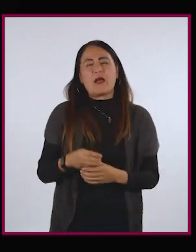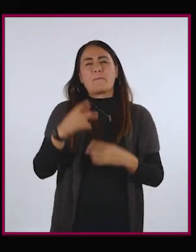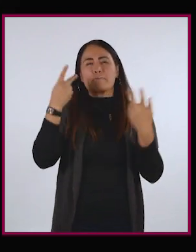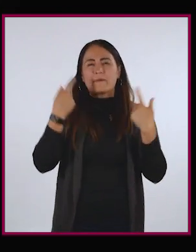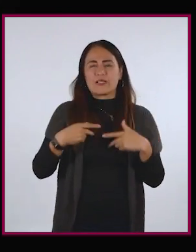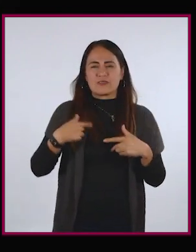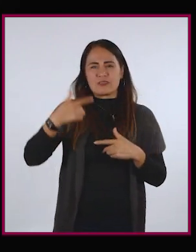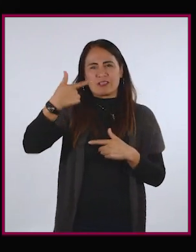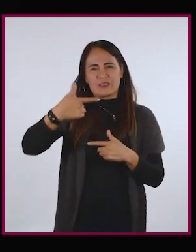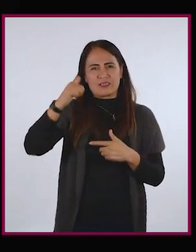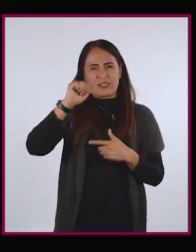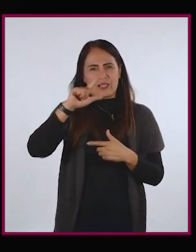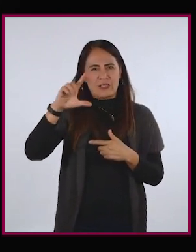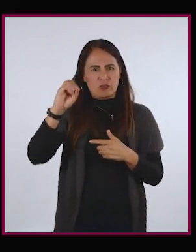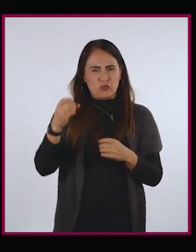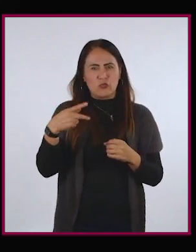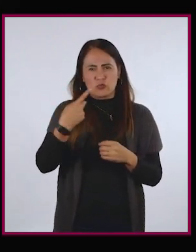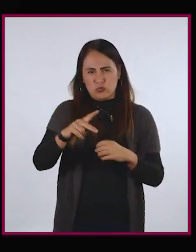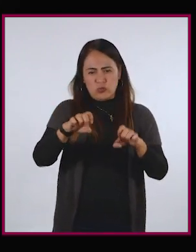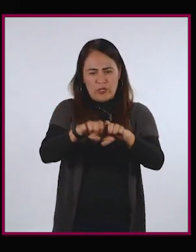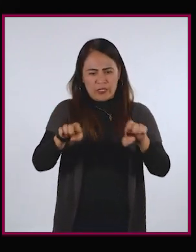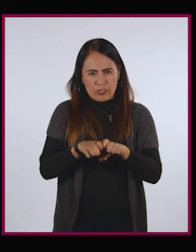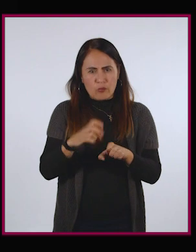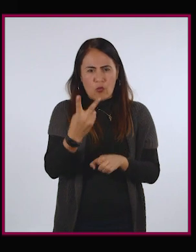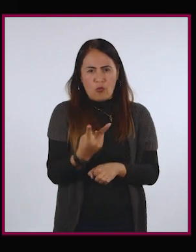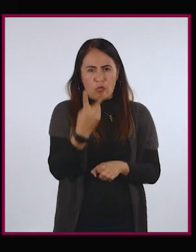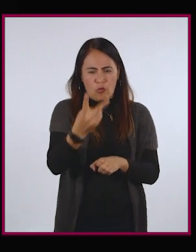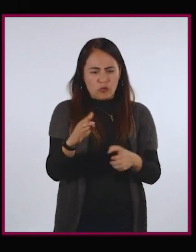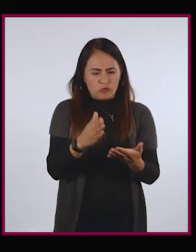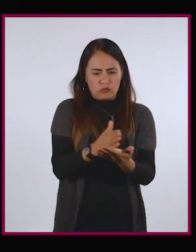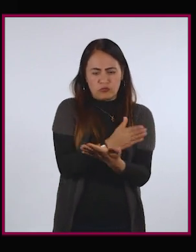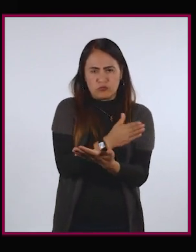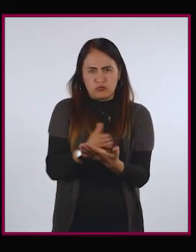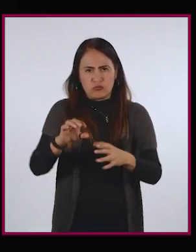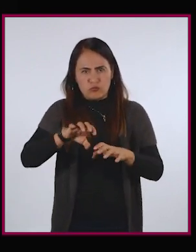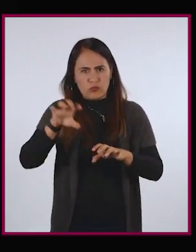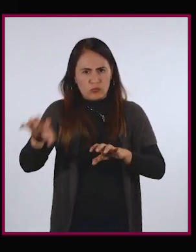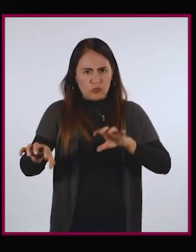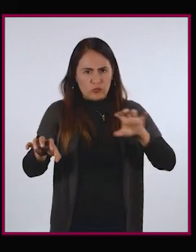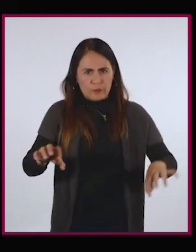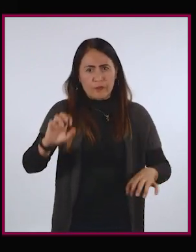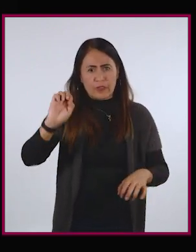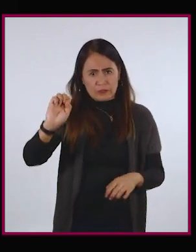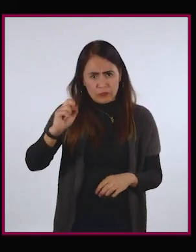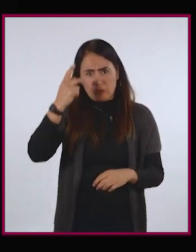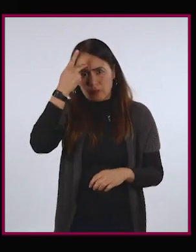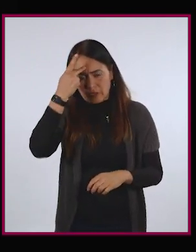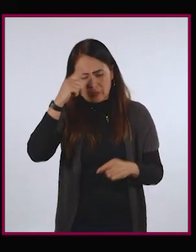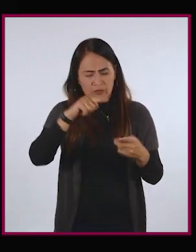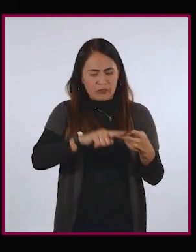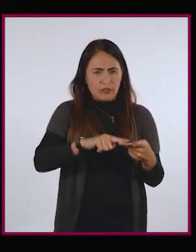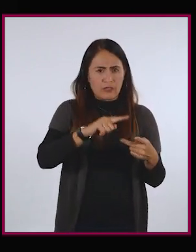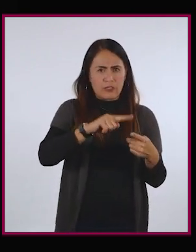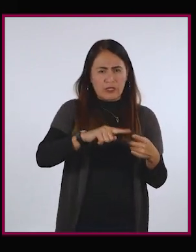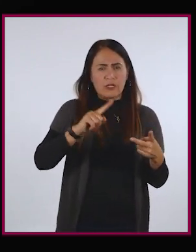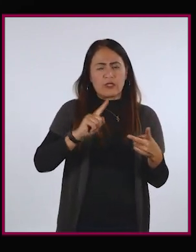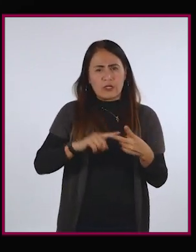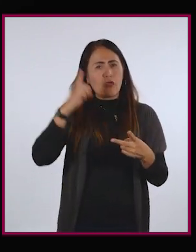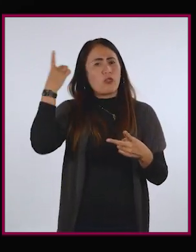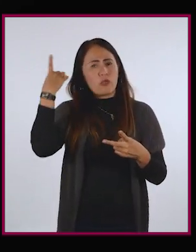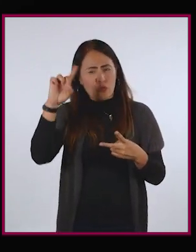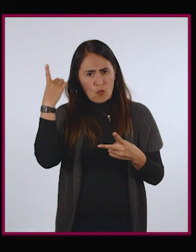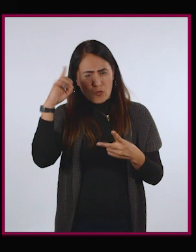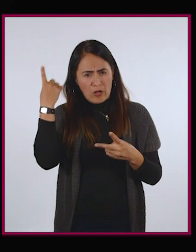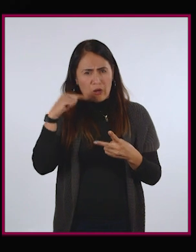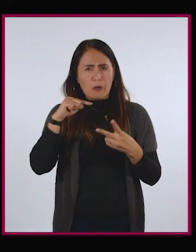mexicanos, liderados por Gallo, se dividieron en 2 grupos, que se instalaron en San Luis Potosí y en Durango, para